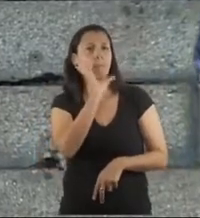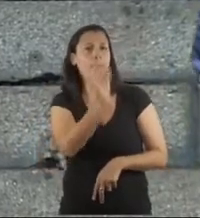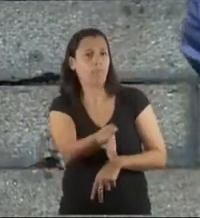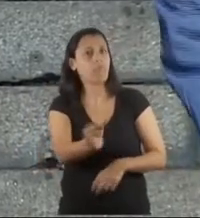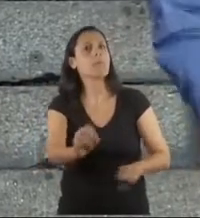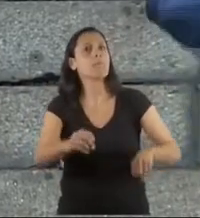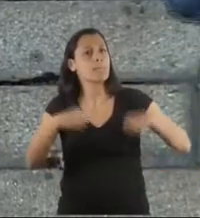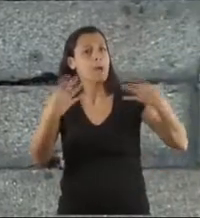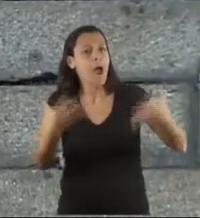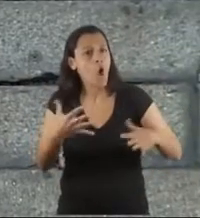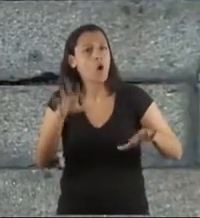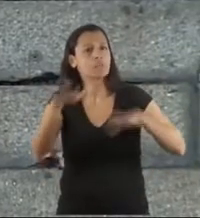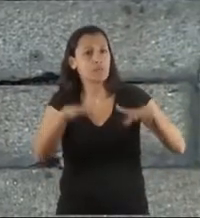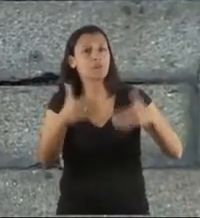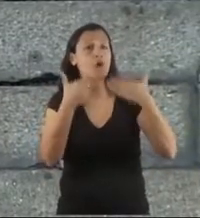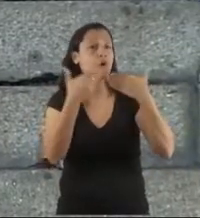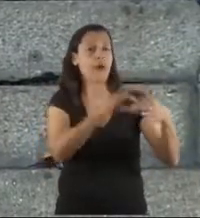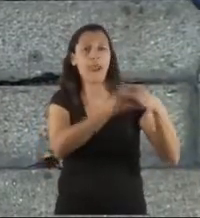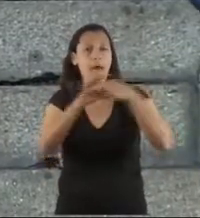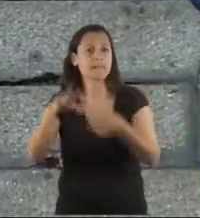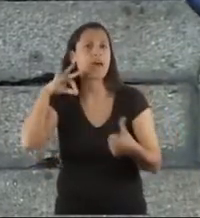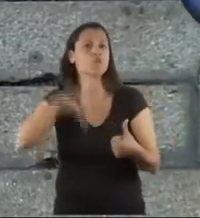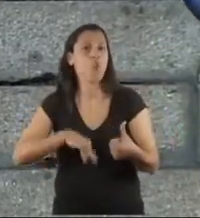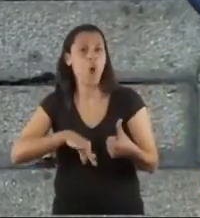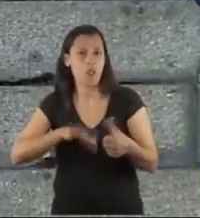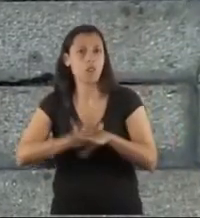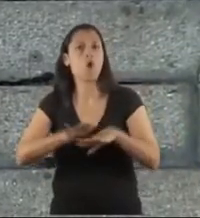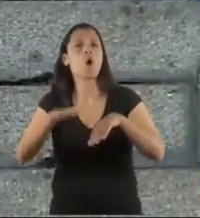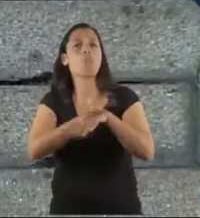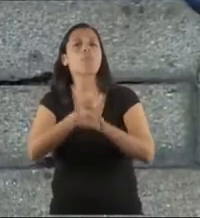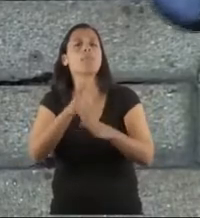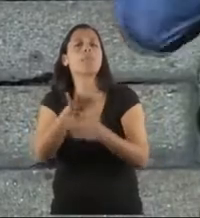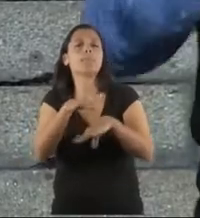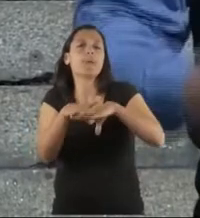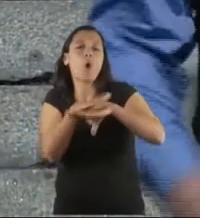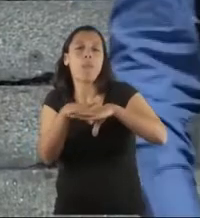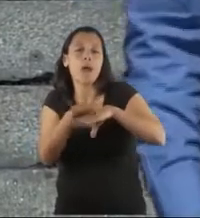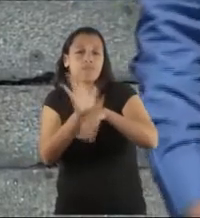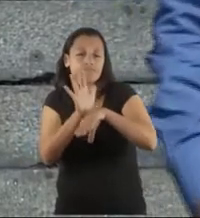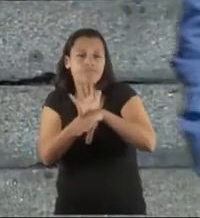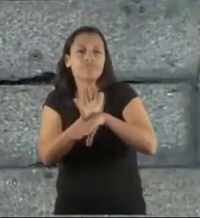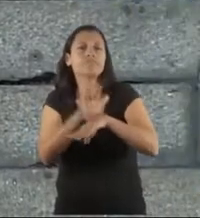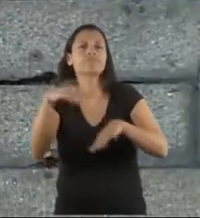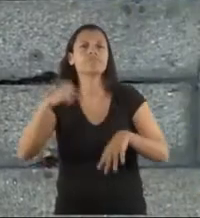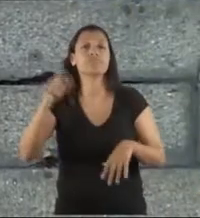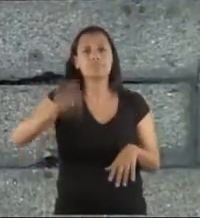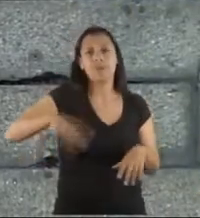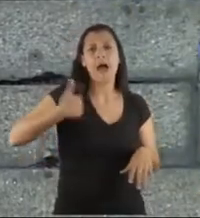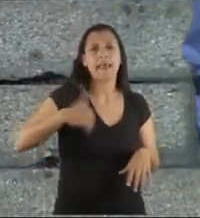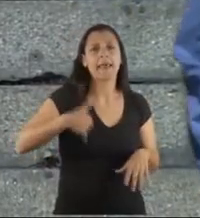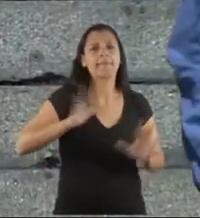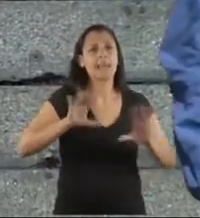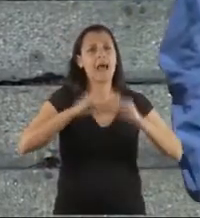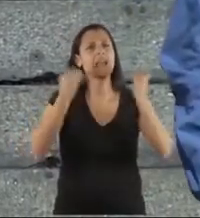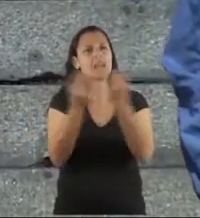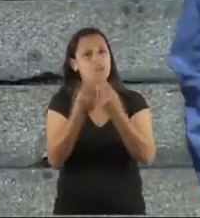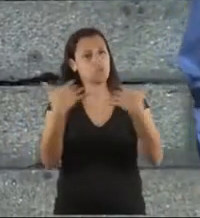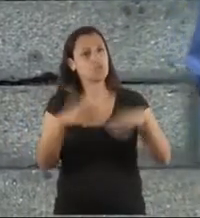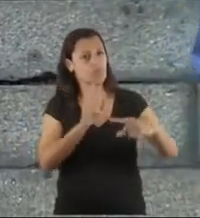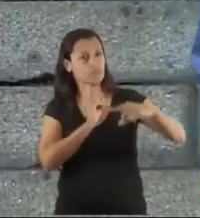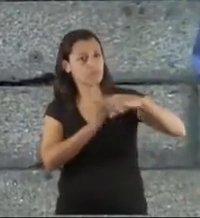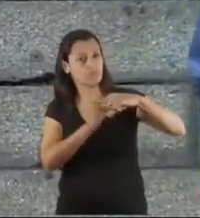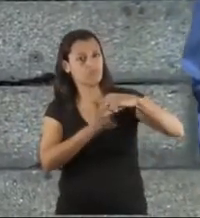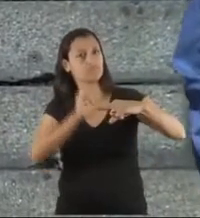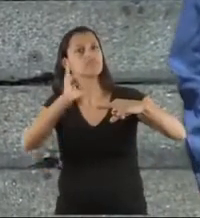del ingreso promedio de los salarios promedios en la argentina ha tenido un resultado concreto